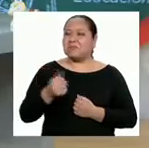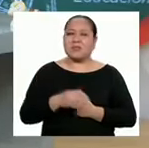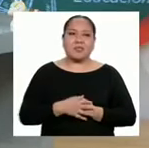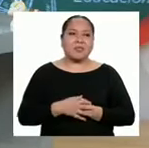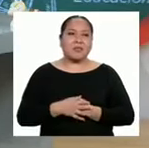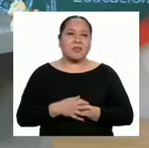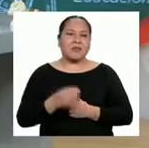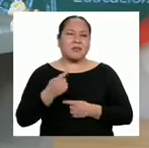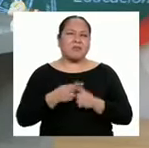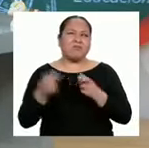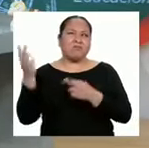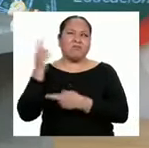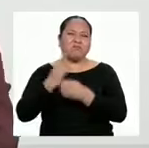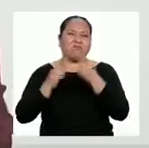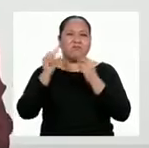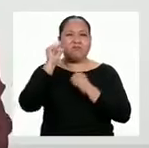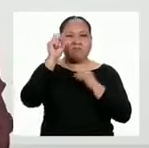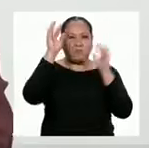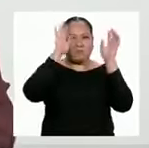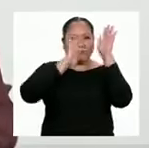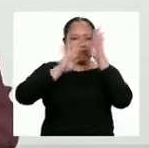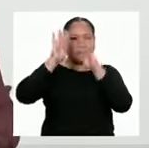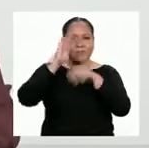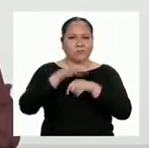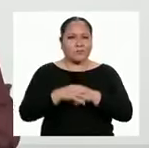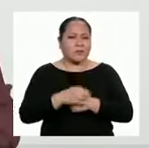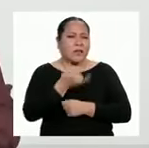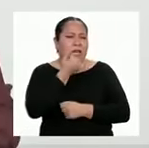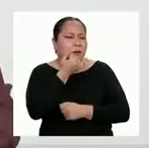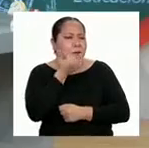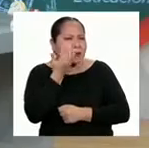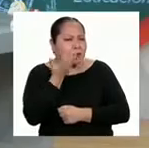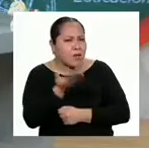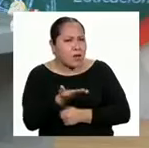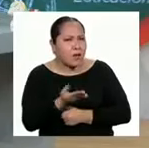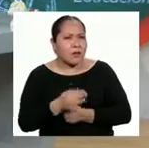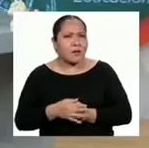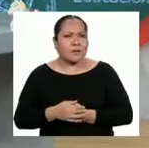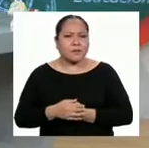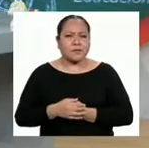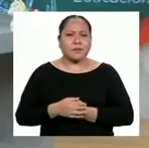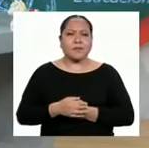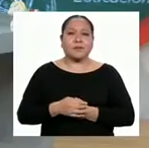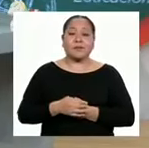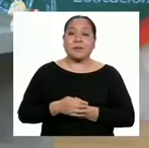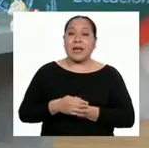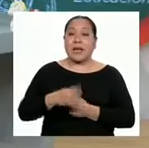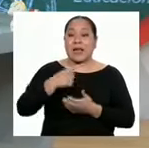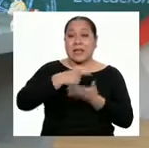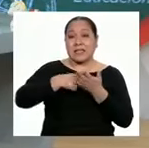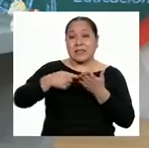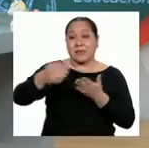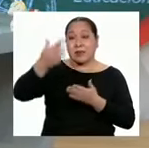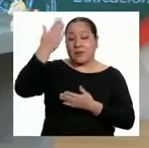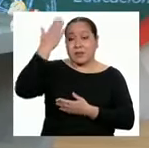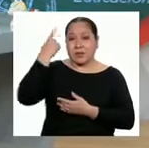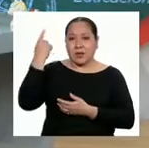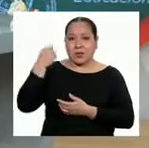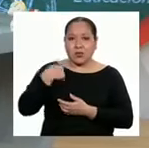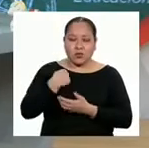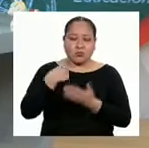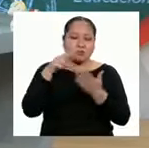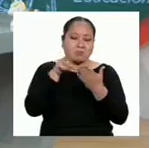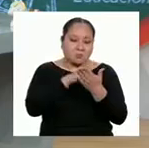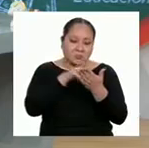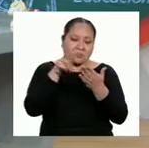he regresado un poco preocupada, profe. ¿Qué ha pasado, Yaremis? Lo que pasa es que la semana pasada yo me